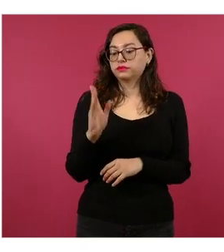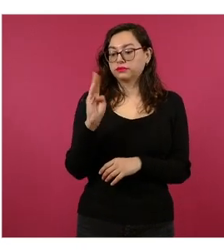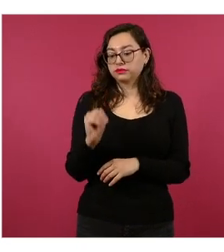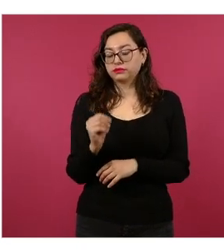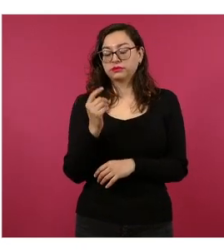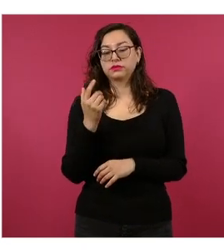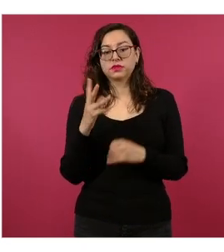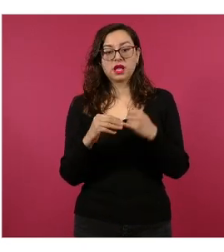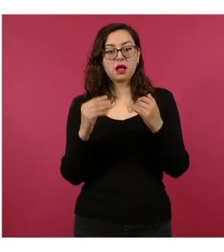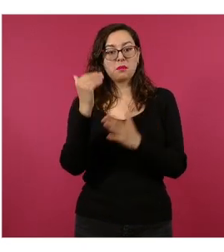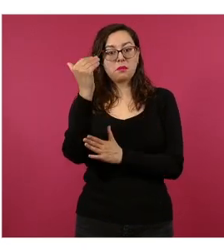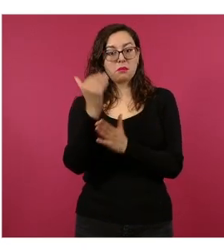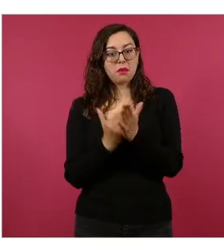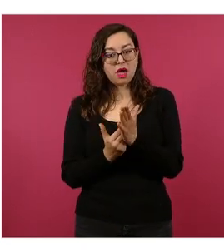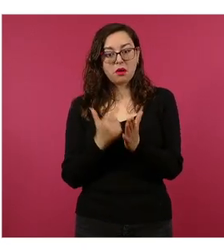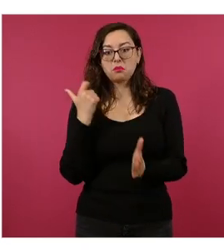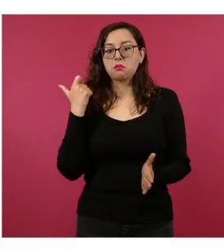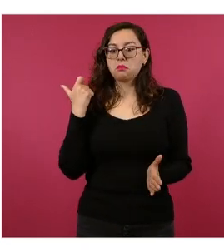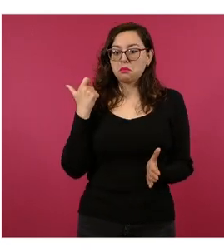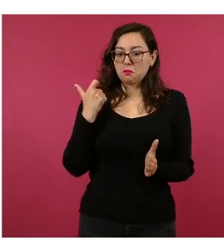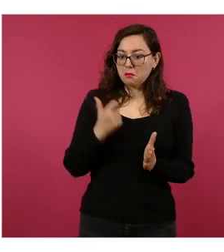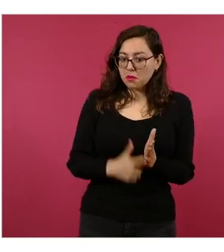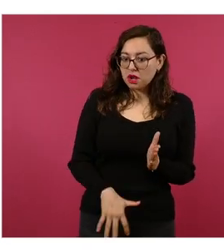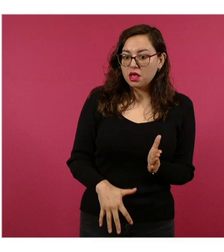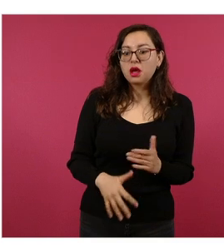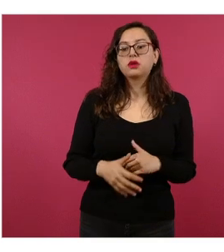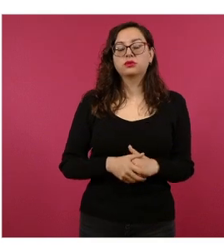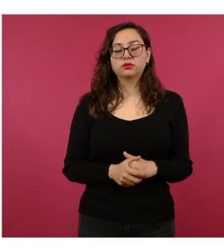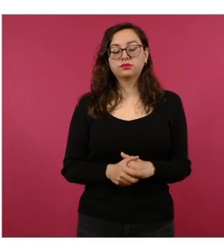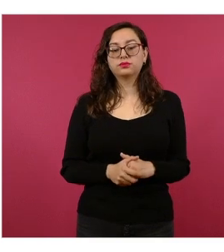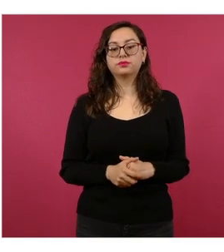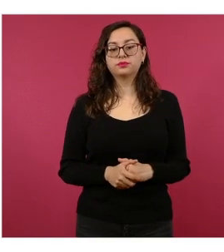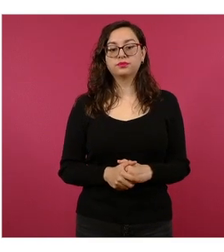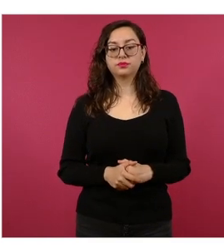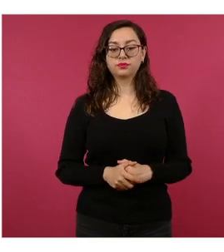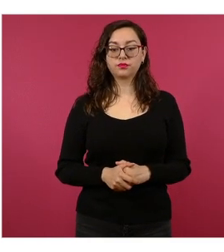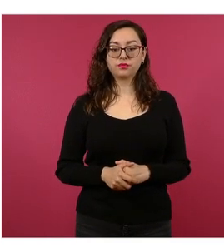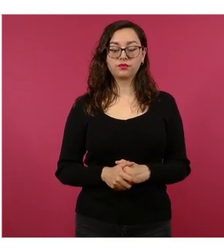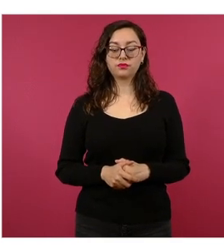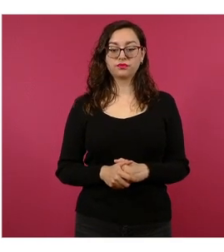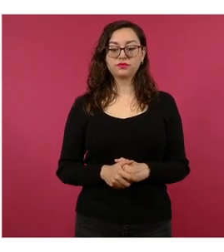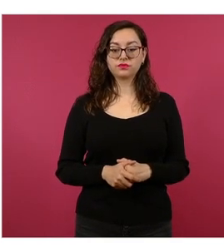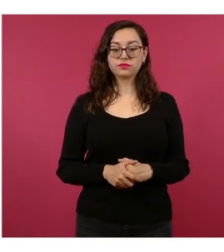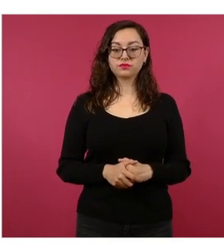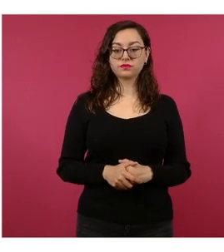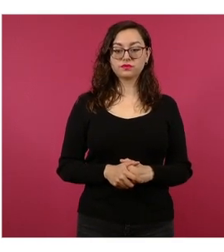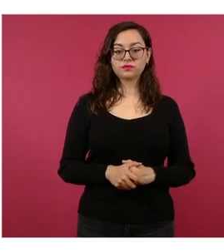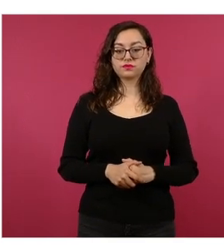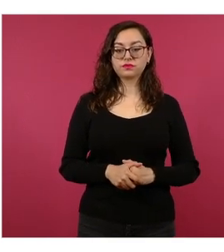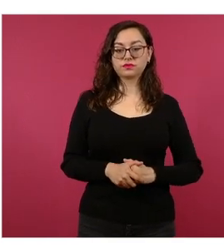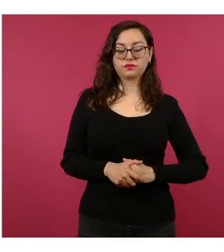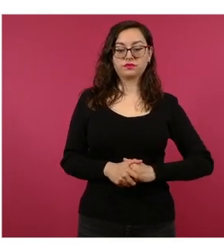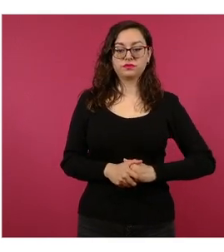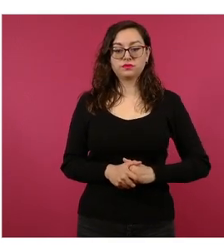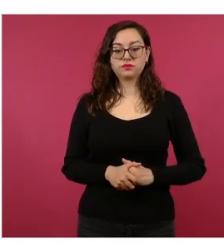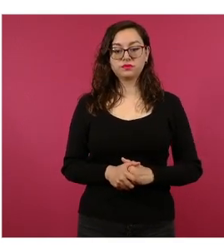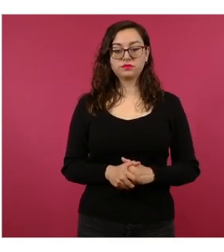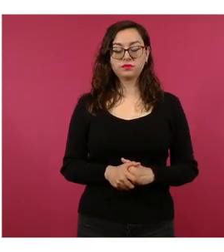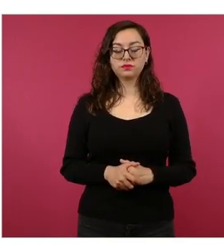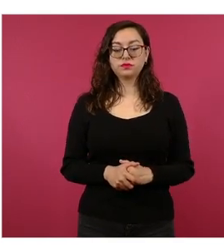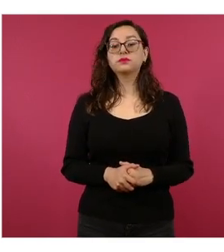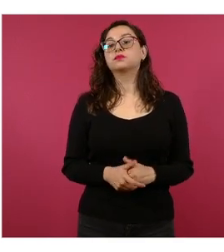debajo del precio máximo por kilogramo en esa región. Como les comentaba, de las